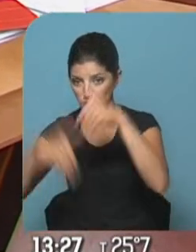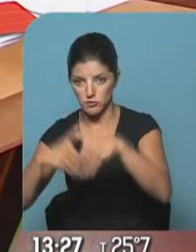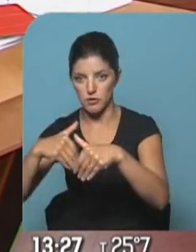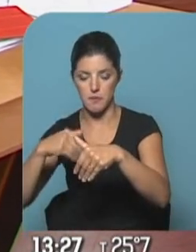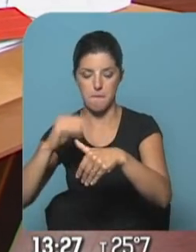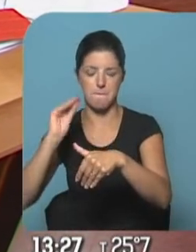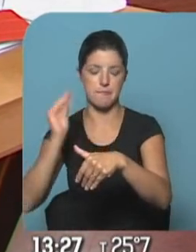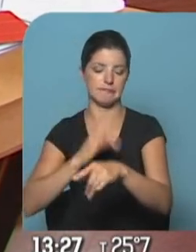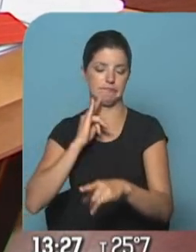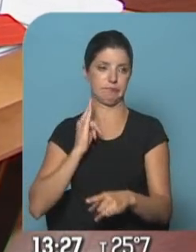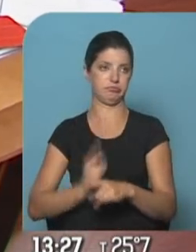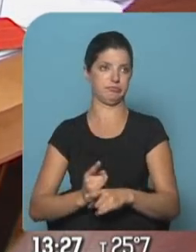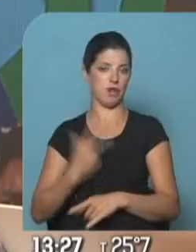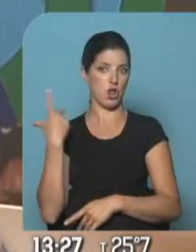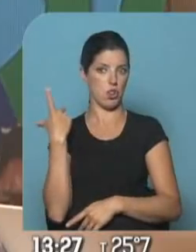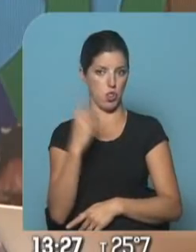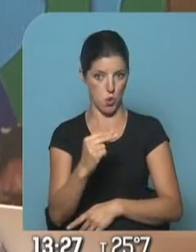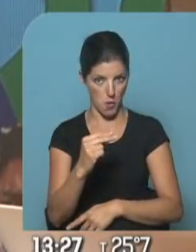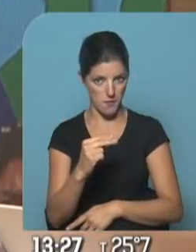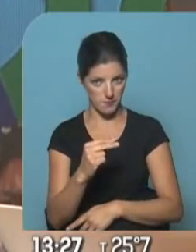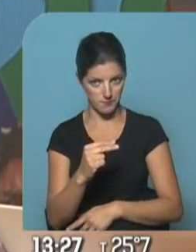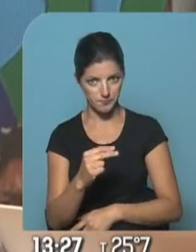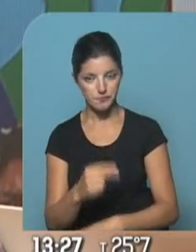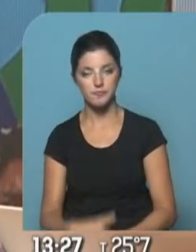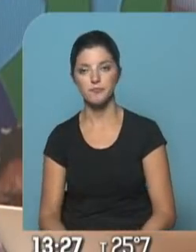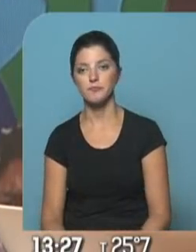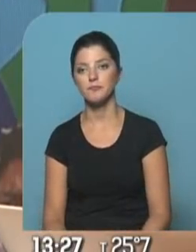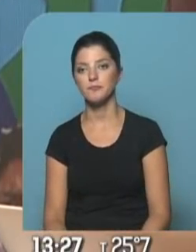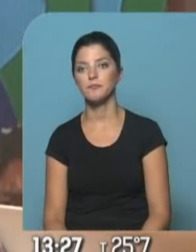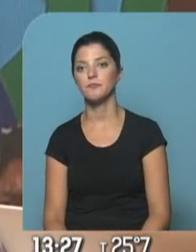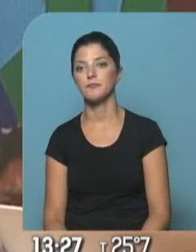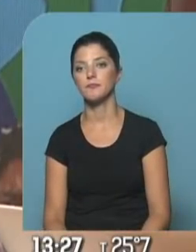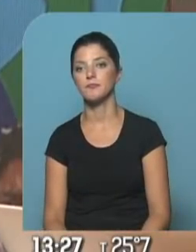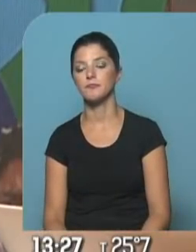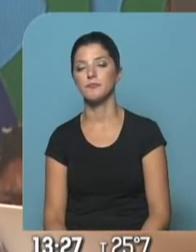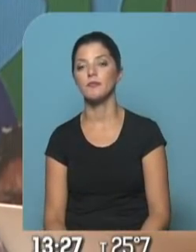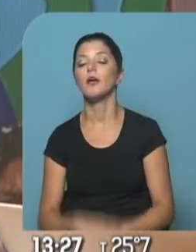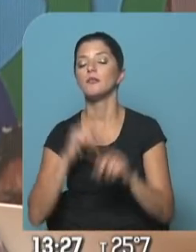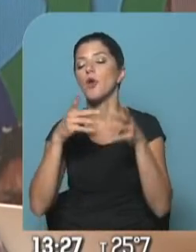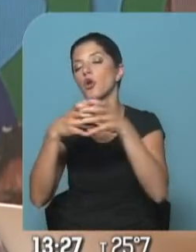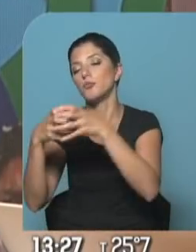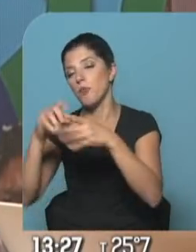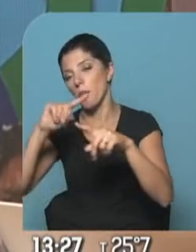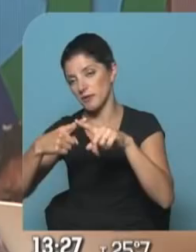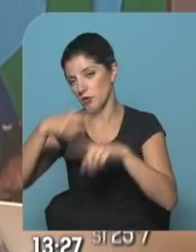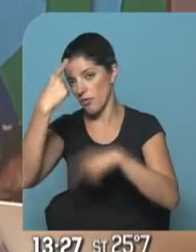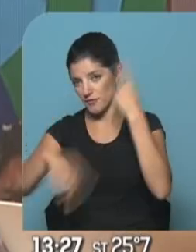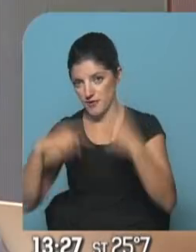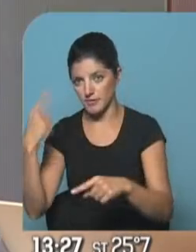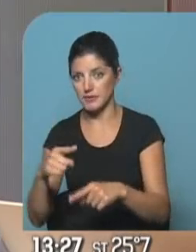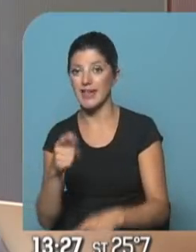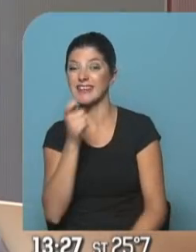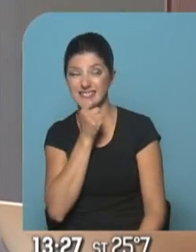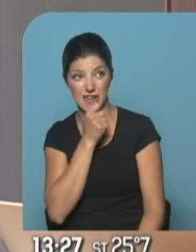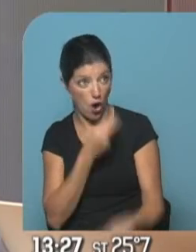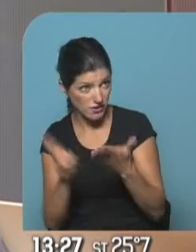evidentemente midió el movimiento del socialismo y las organizaciones políticas que iban a un nuevo plebiscito, lo volvían